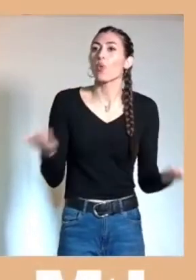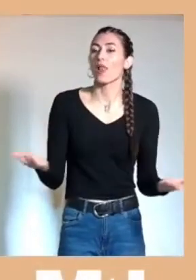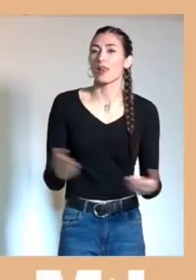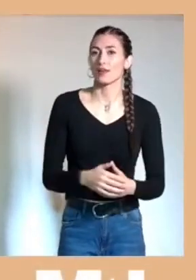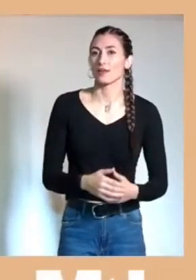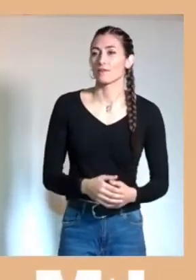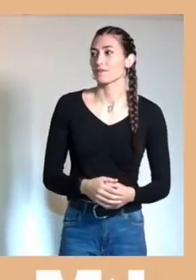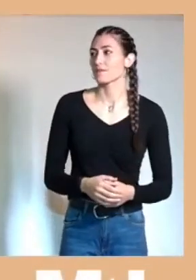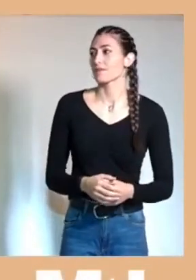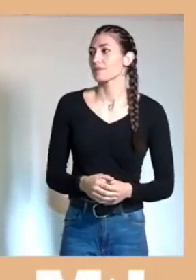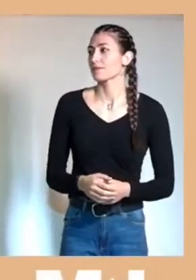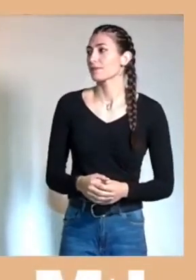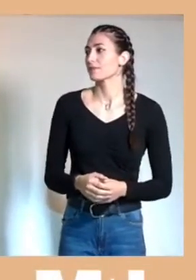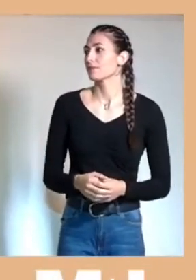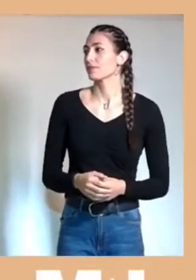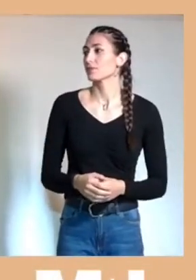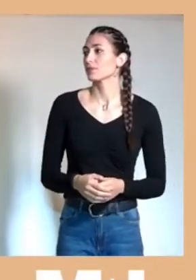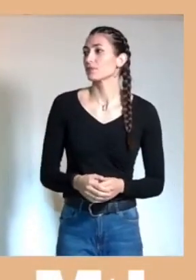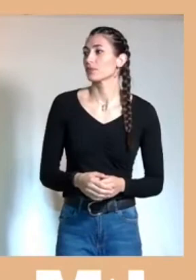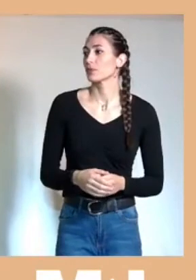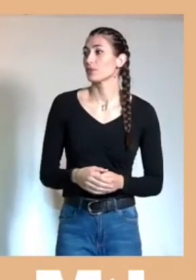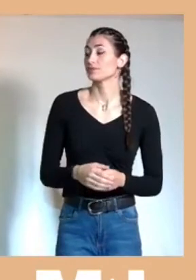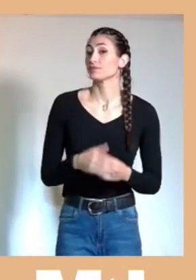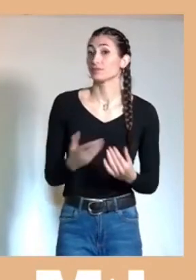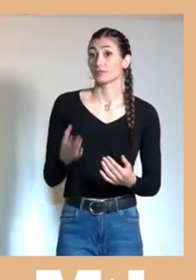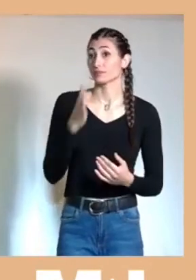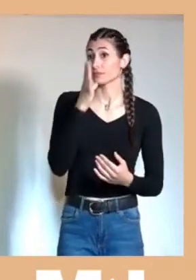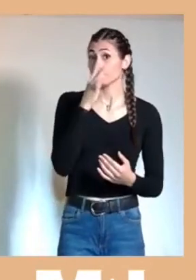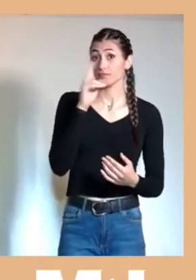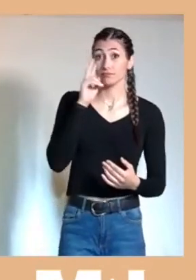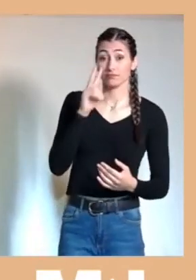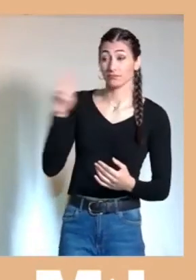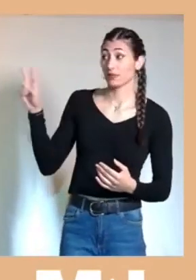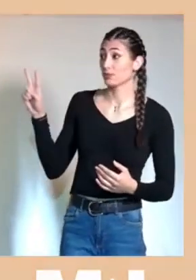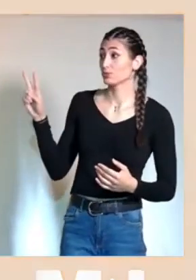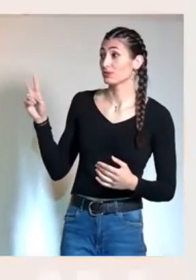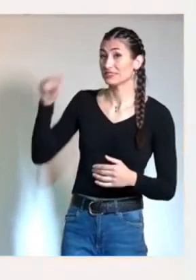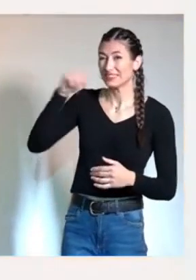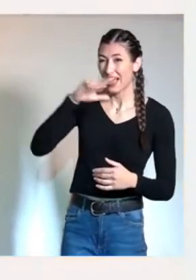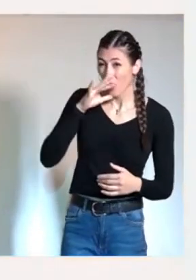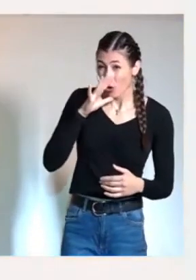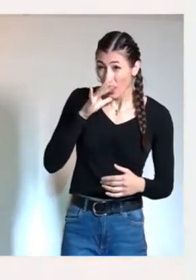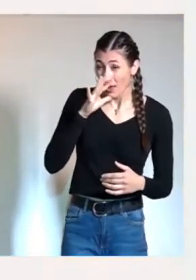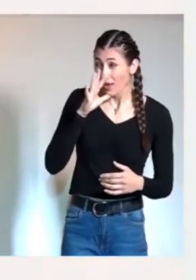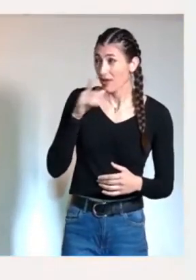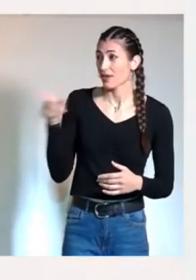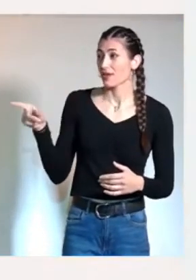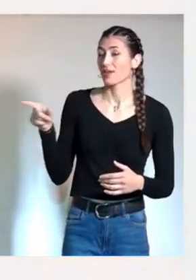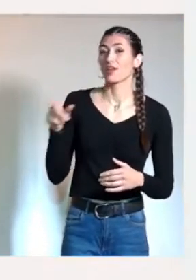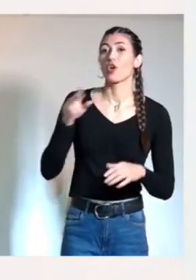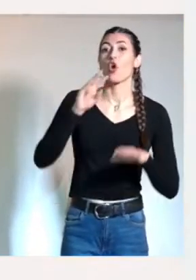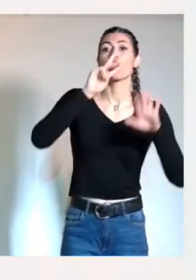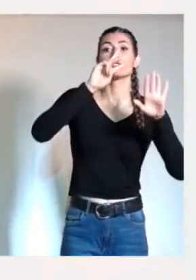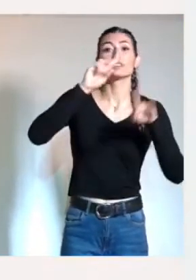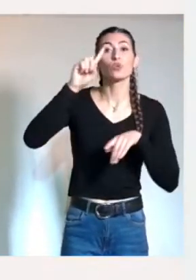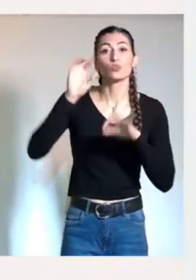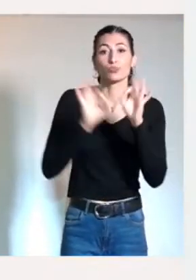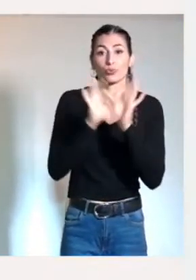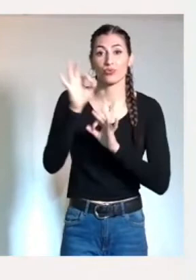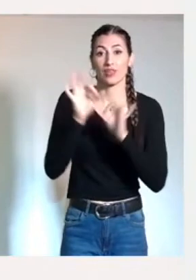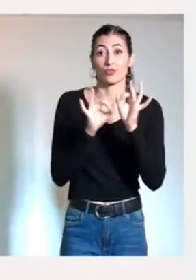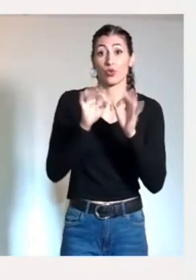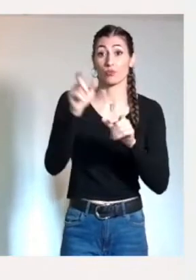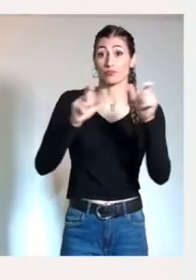¿vale? Eso lleva un tempito, pero ahí ya lo podemos ver. Estamos viendo cómo en este instante el 81% de